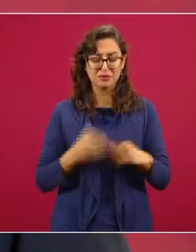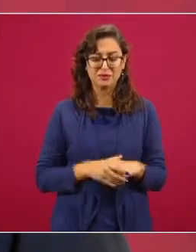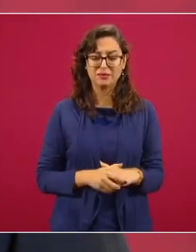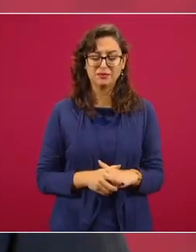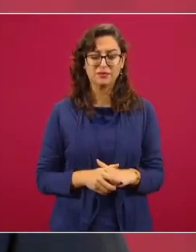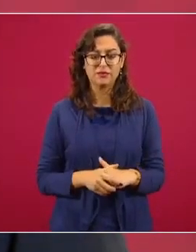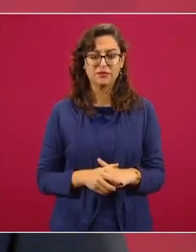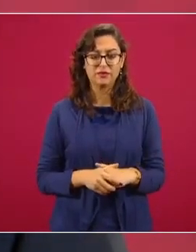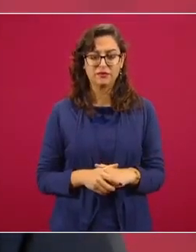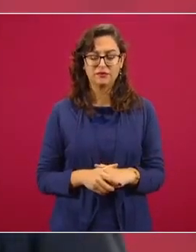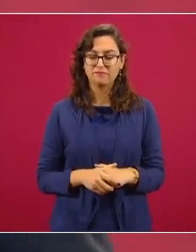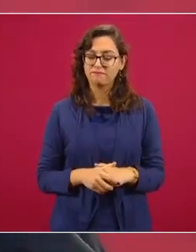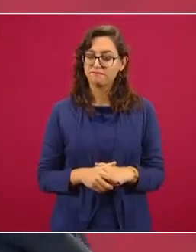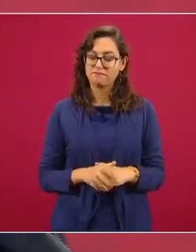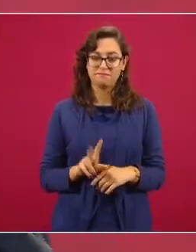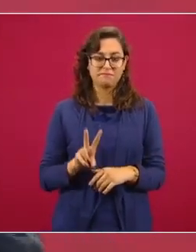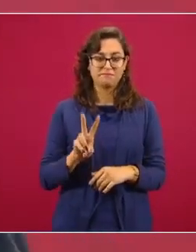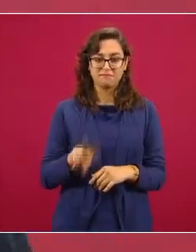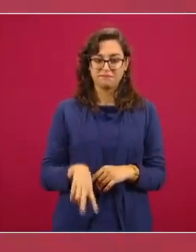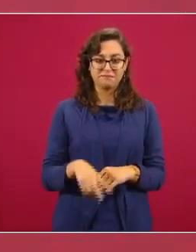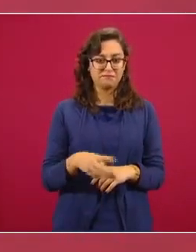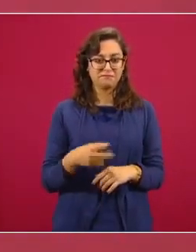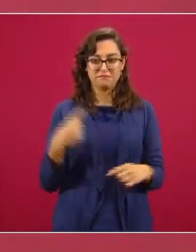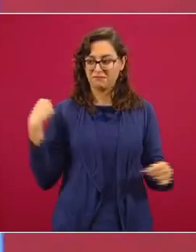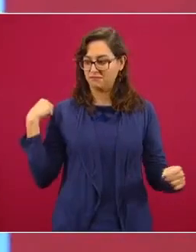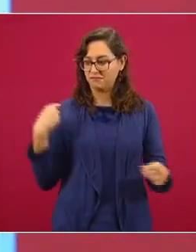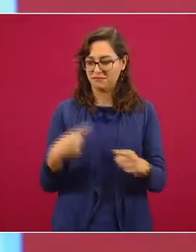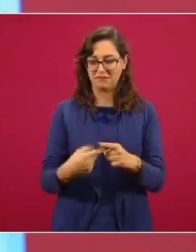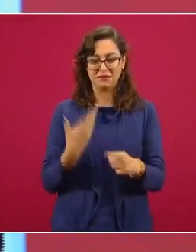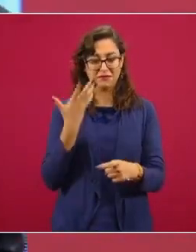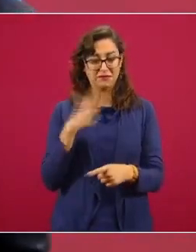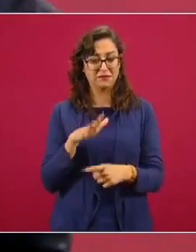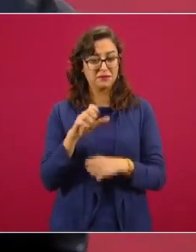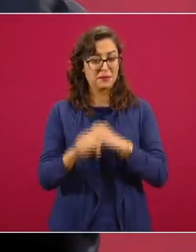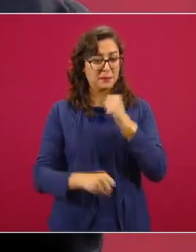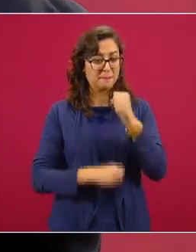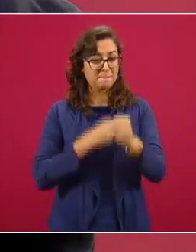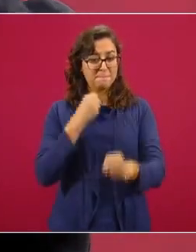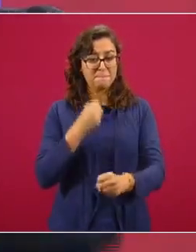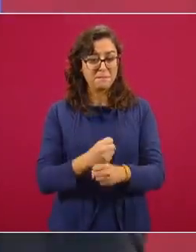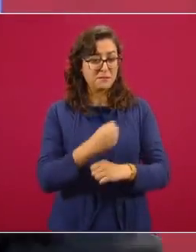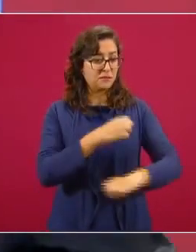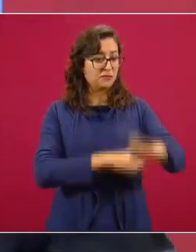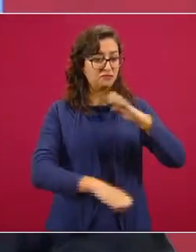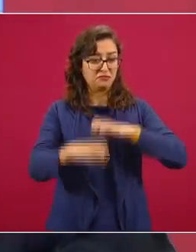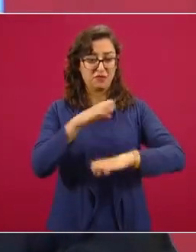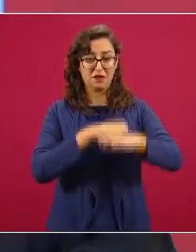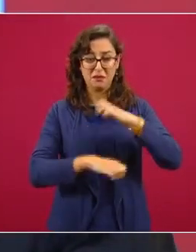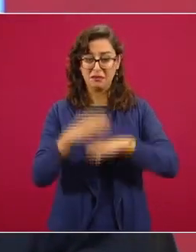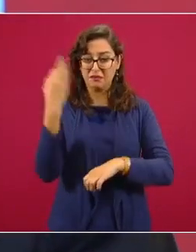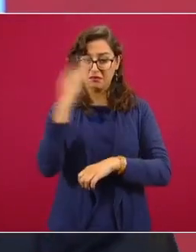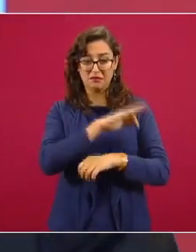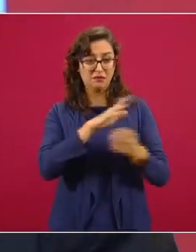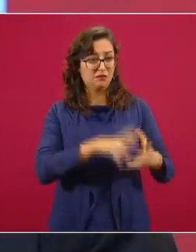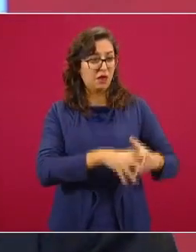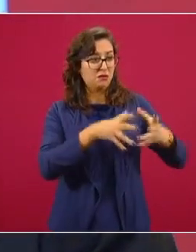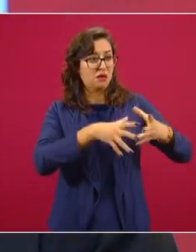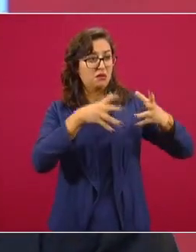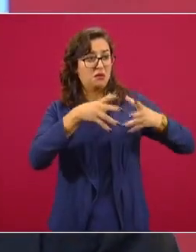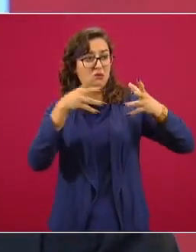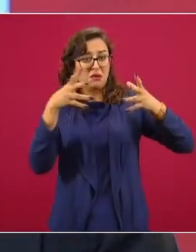factureras. Eso en los últimos 10 años creció como nunca.